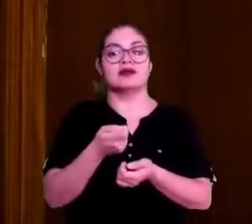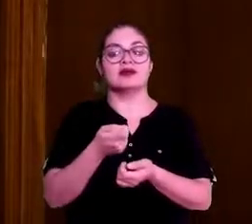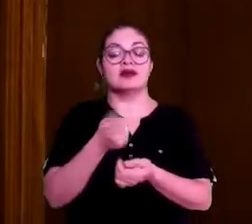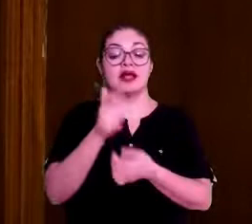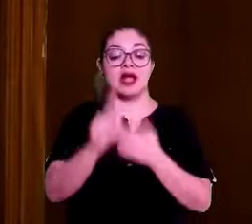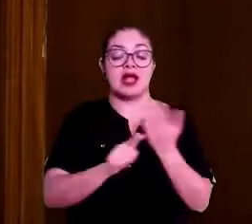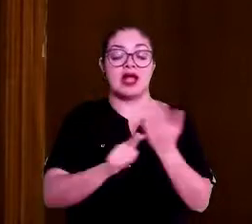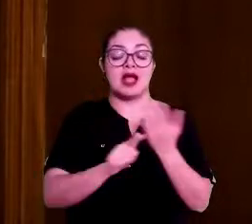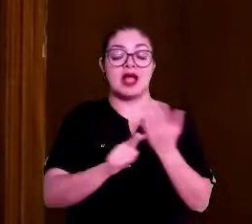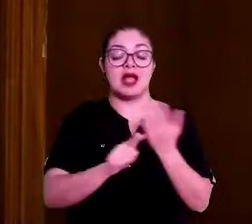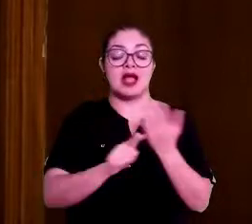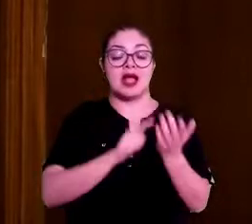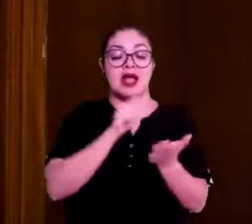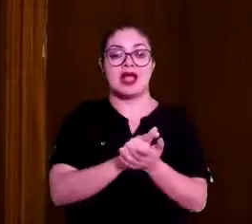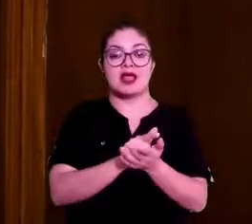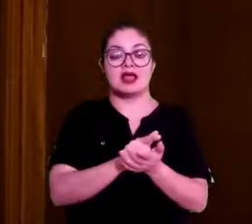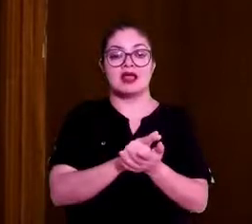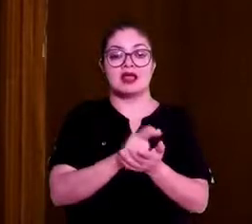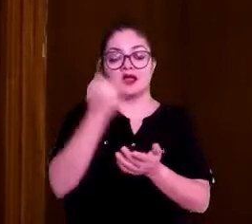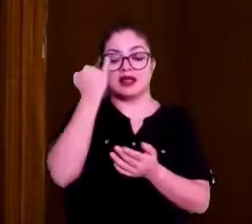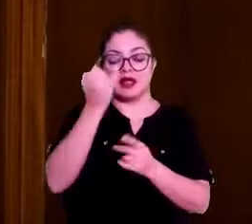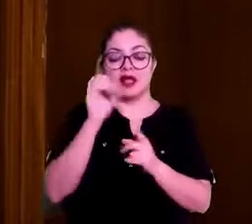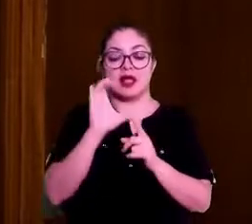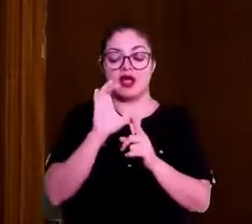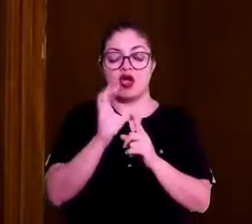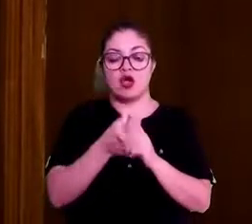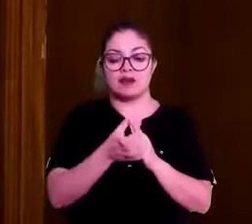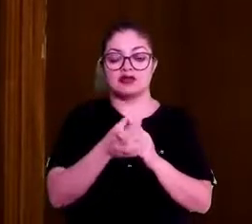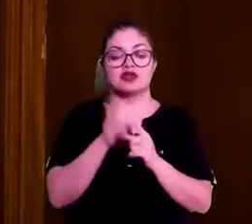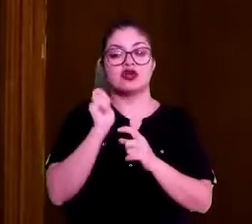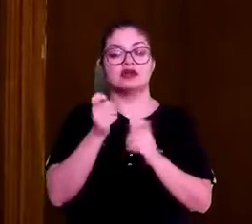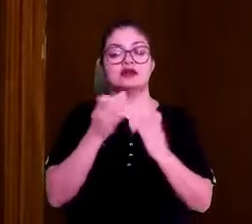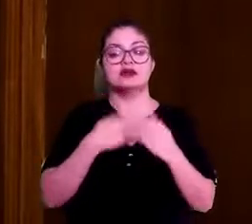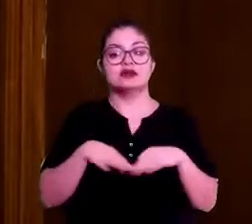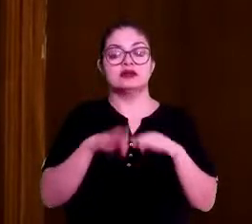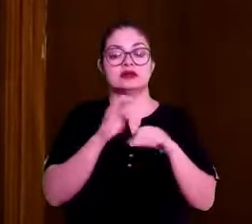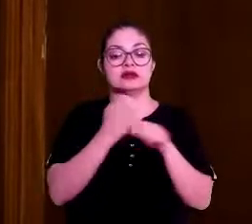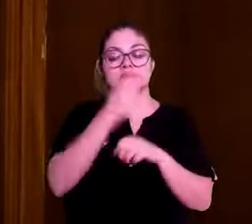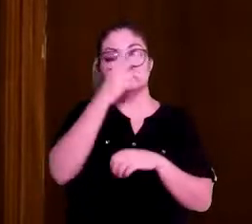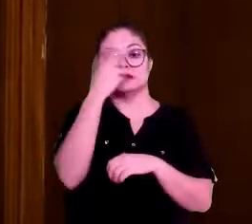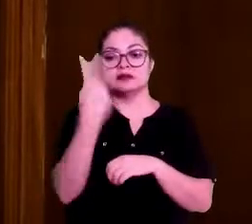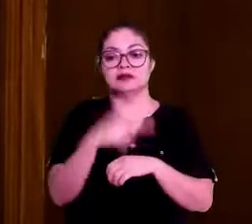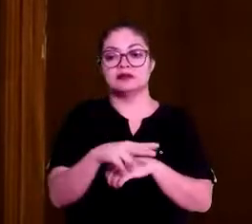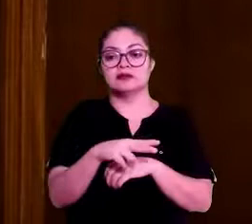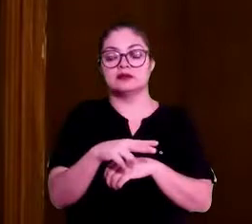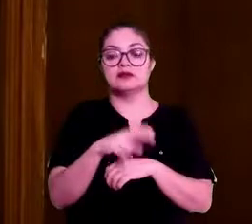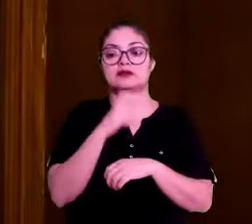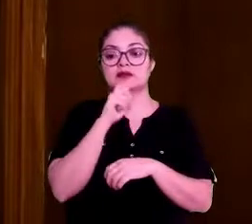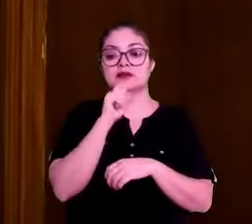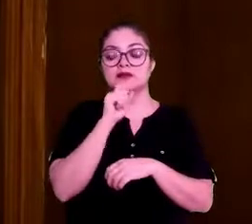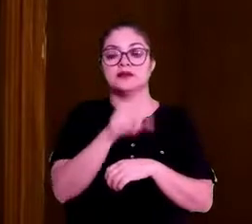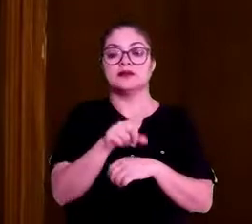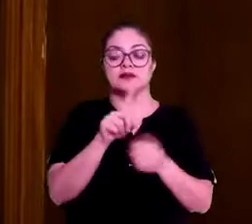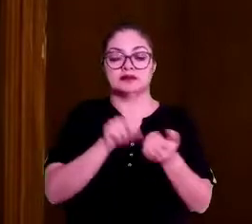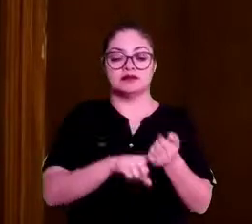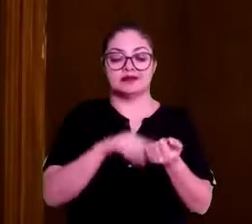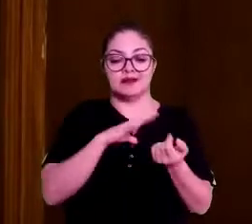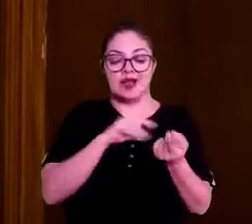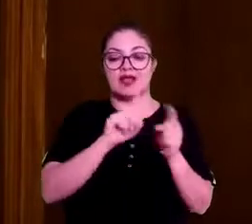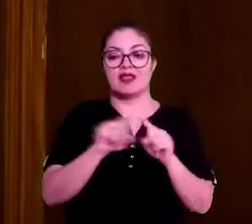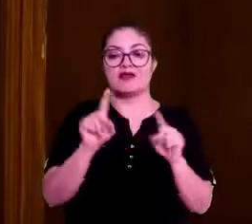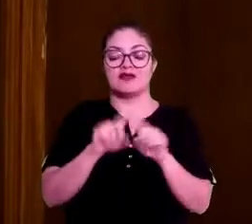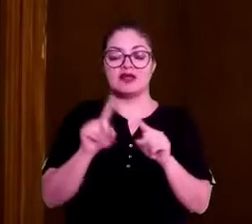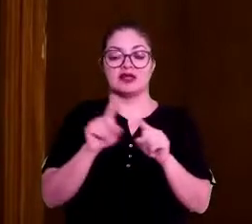ley que crea la Comisión de Factibilidad del Estado de México y reformaba diversas